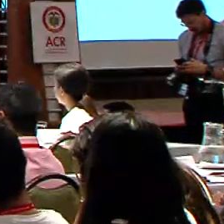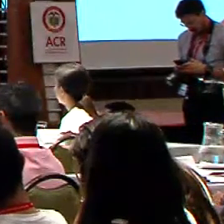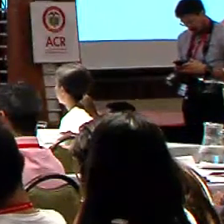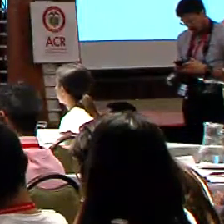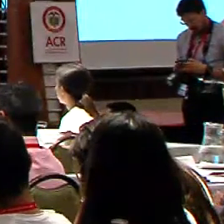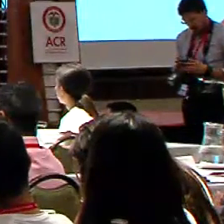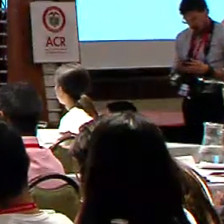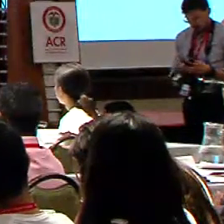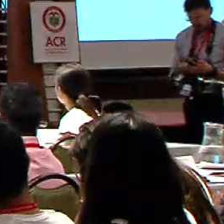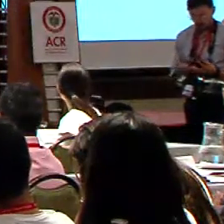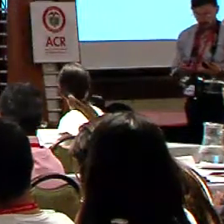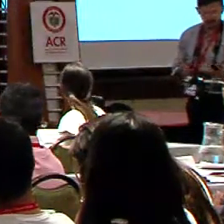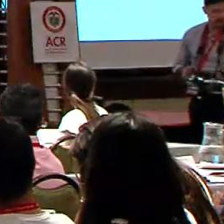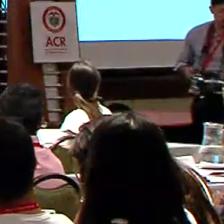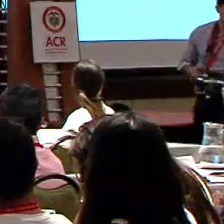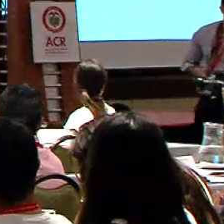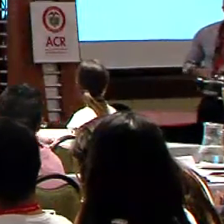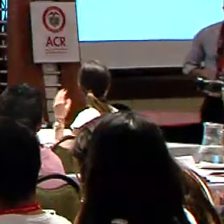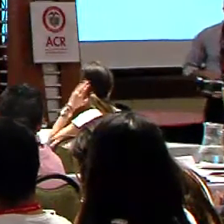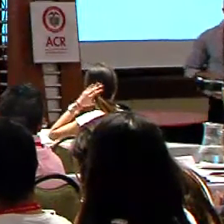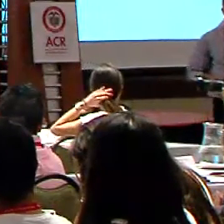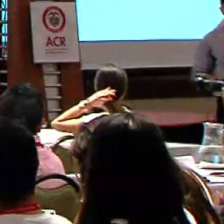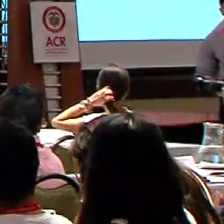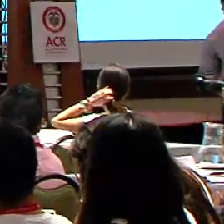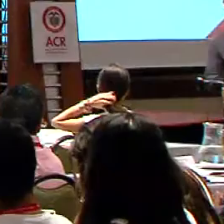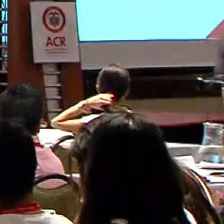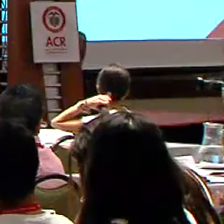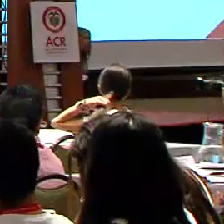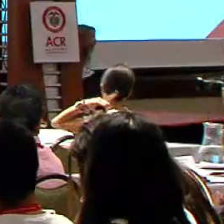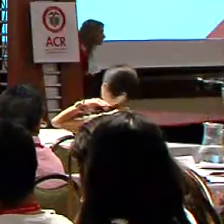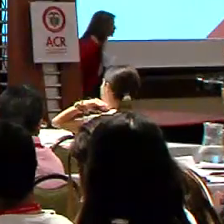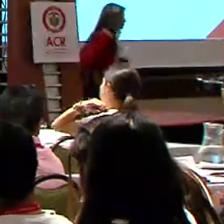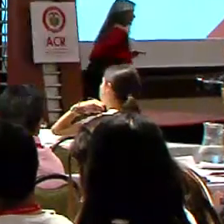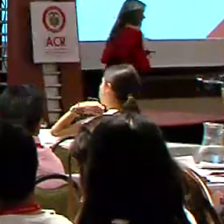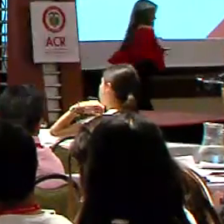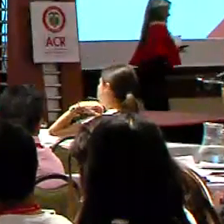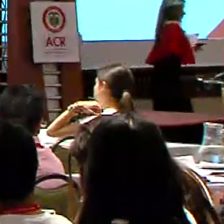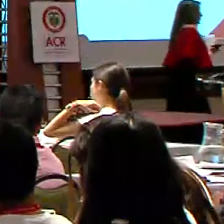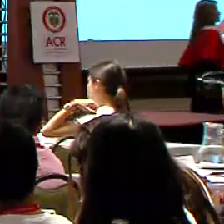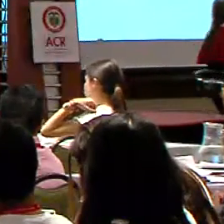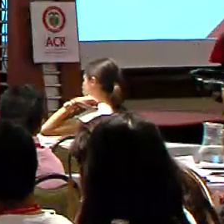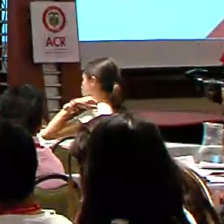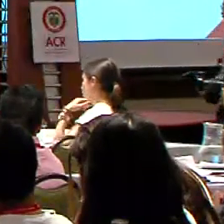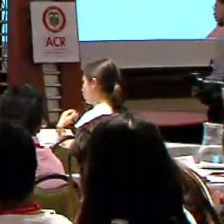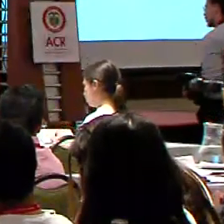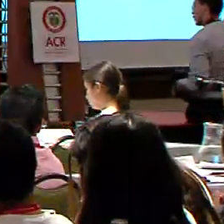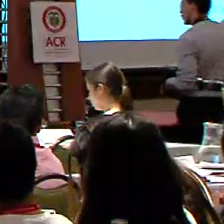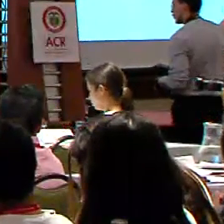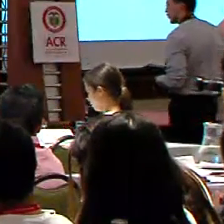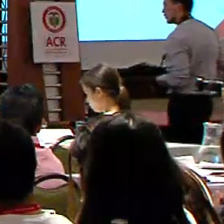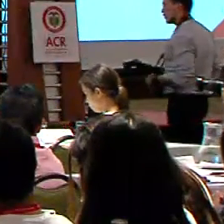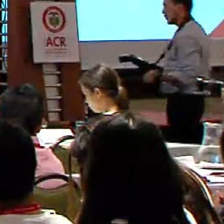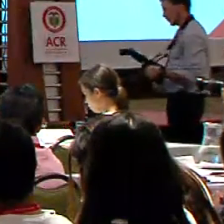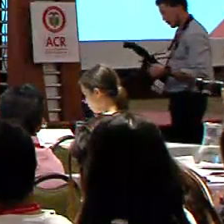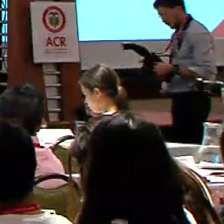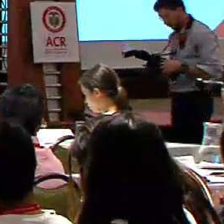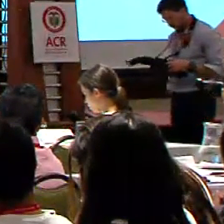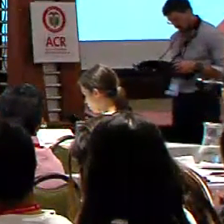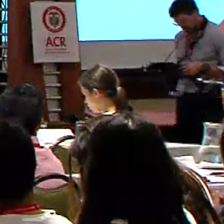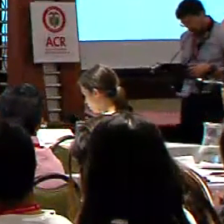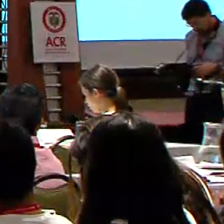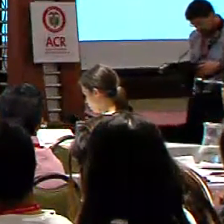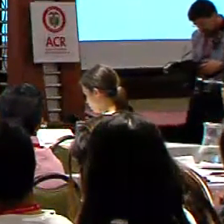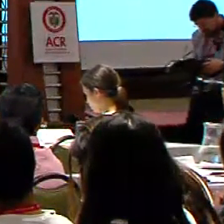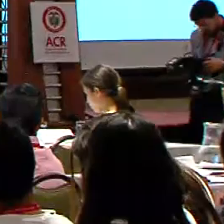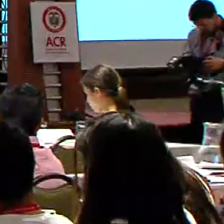a mucha cosa, donde esta sociedad los ha llevado a eso. Entonces yo diría que la primera presentación para uno aceptar la